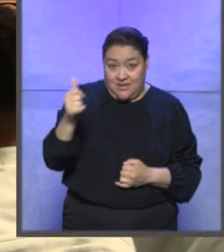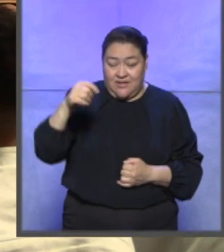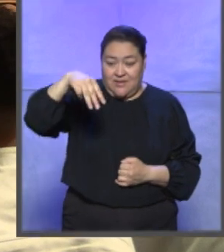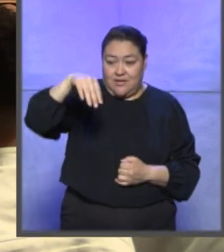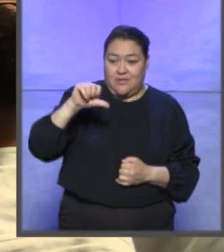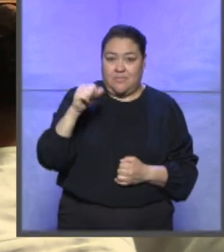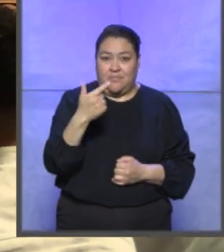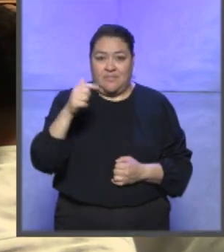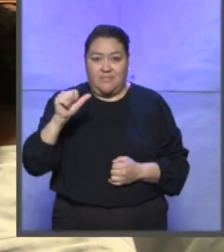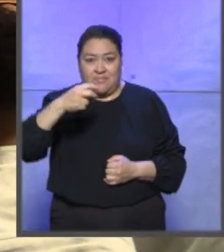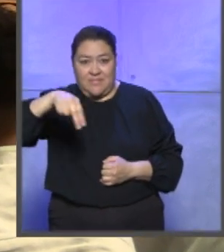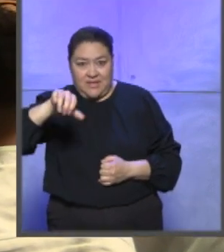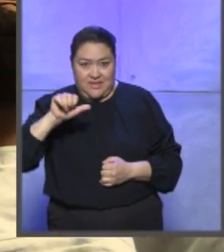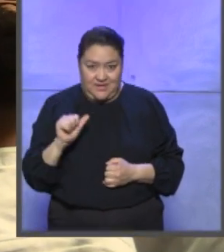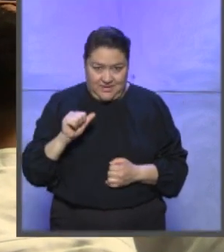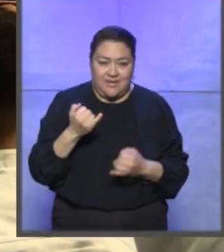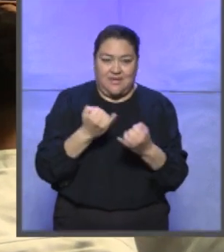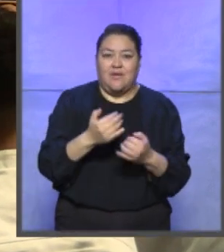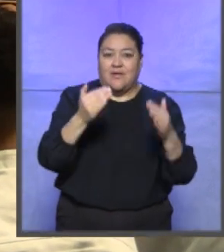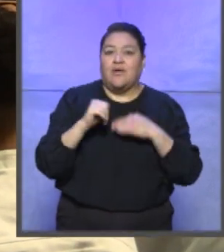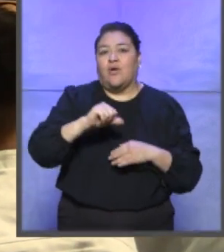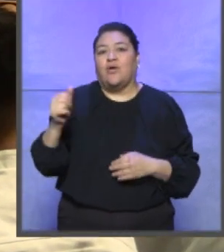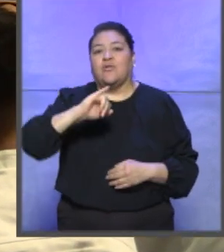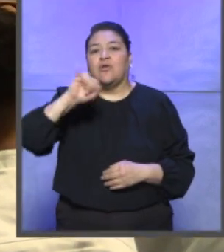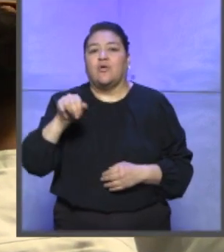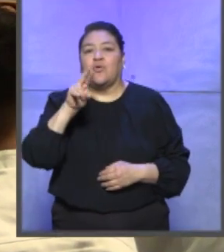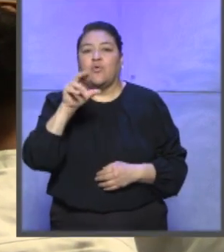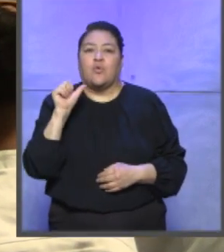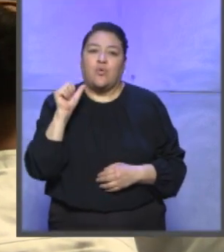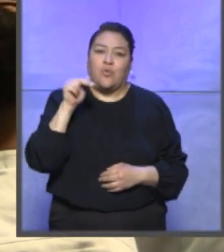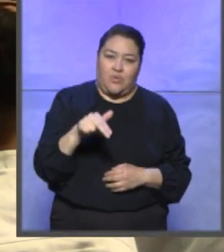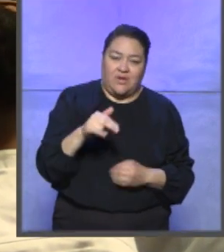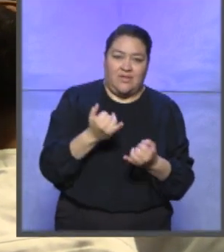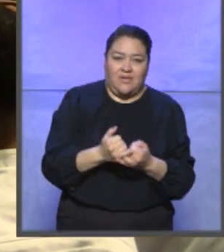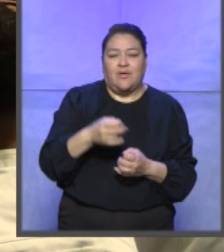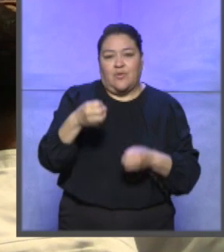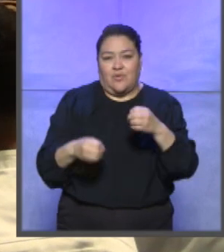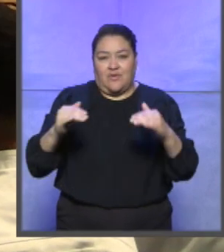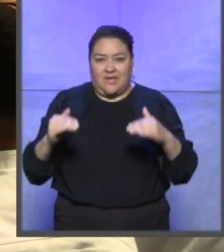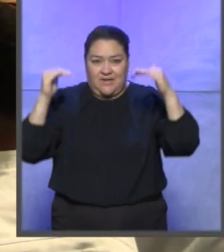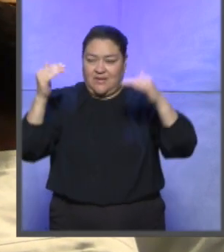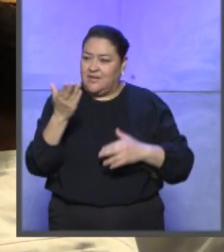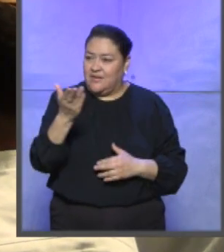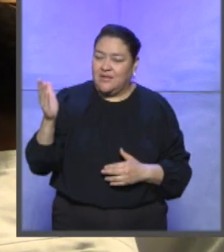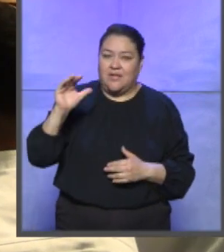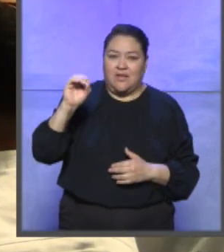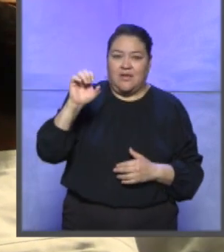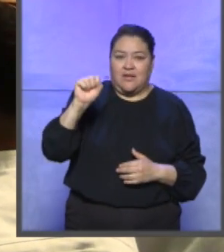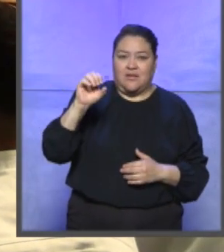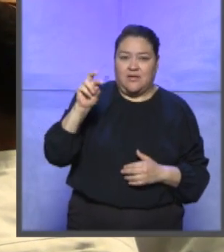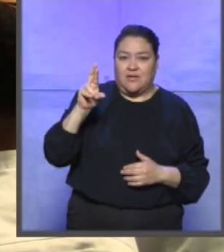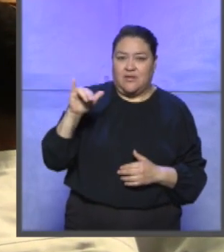Marilena Magaña Sandoval, al consejero Juan Correa, a los magistrados José